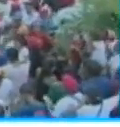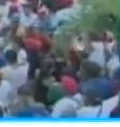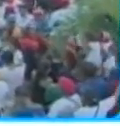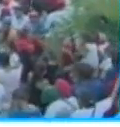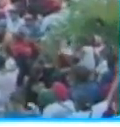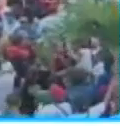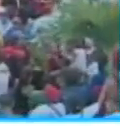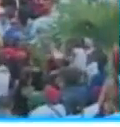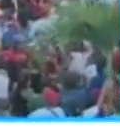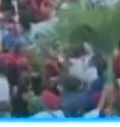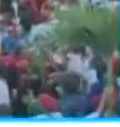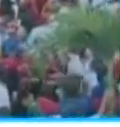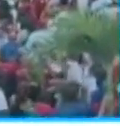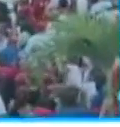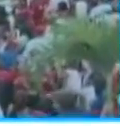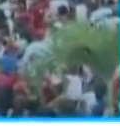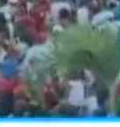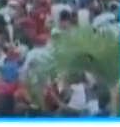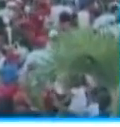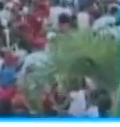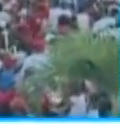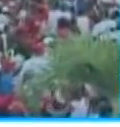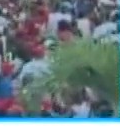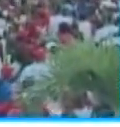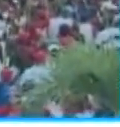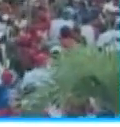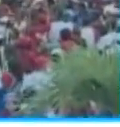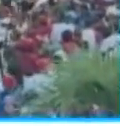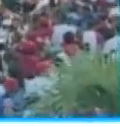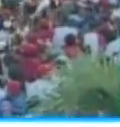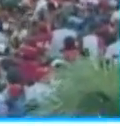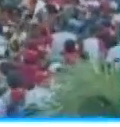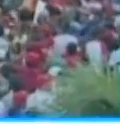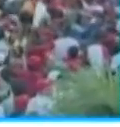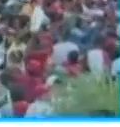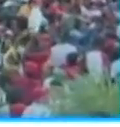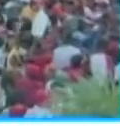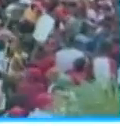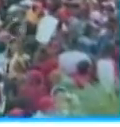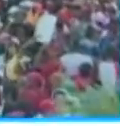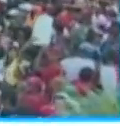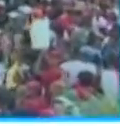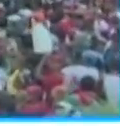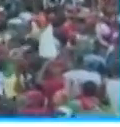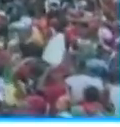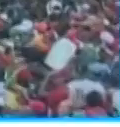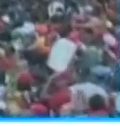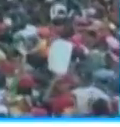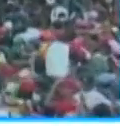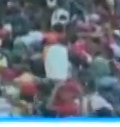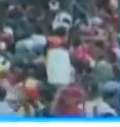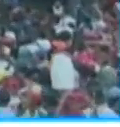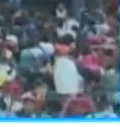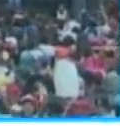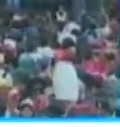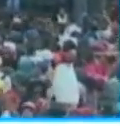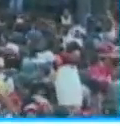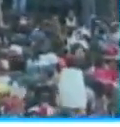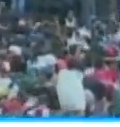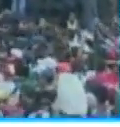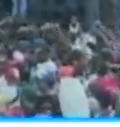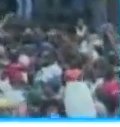de conectarnos con Apure. Esto es así, en vivo y directo, compadre. En caliente, rumbo a